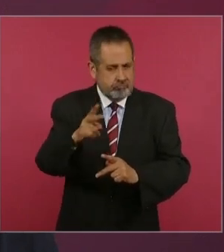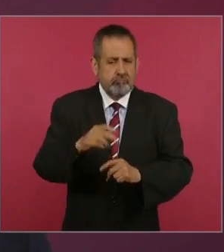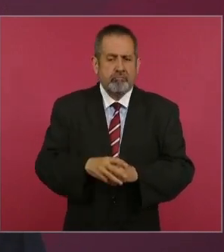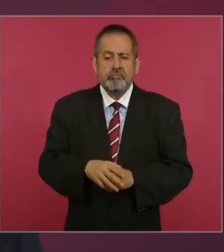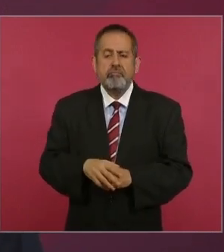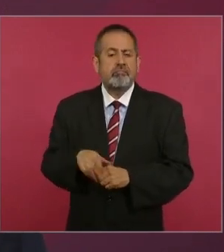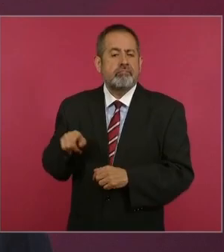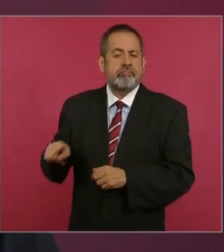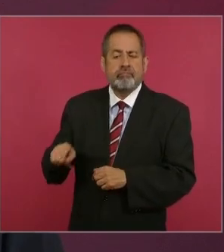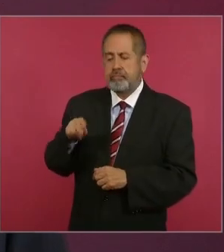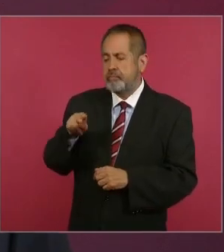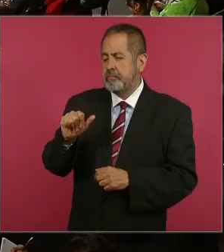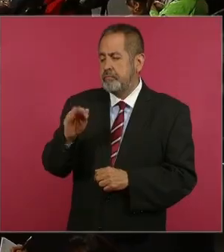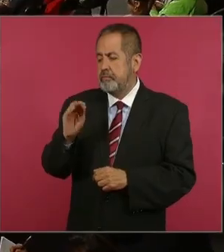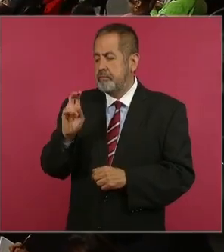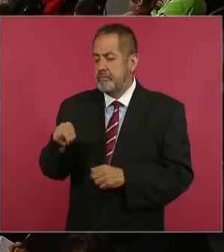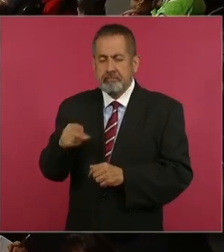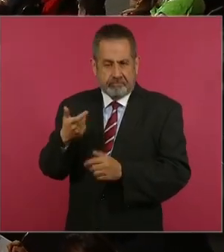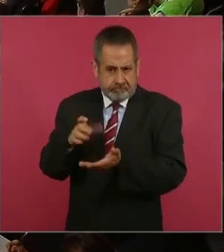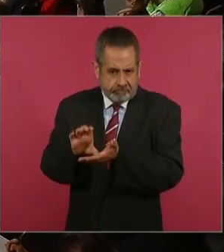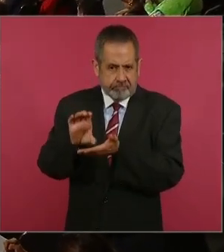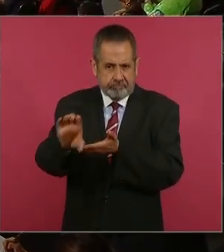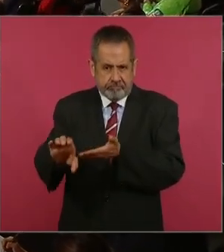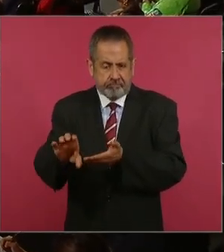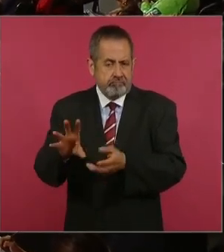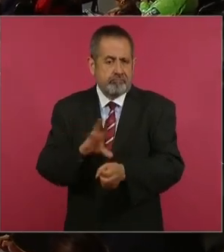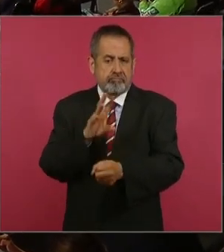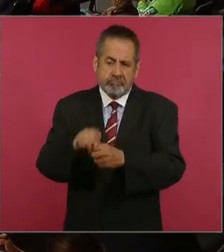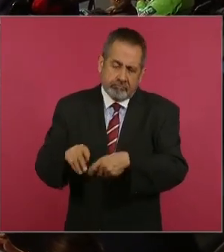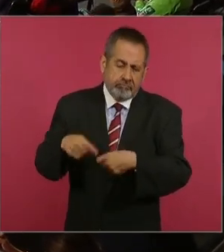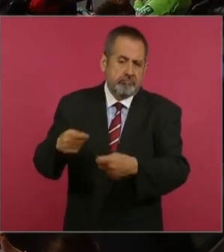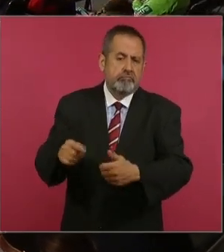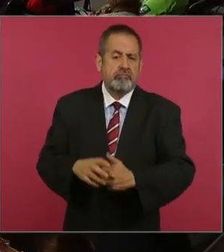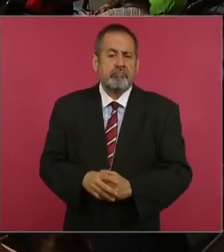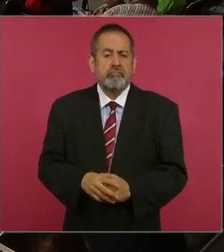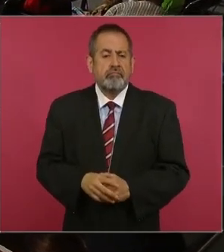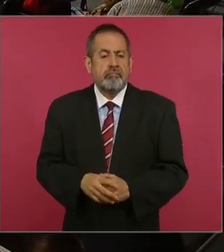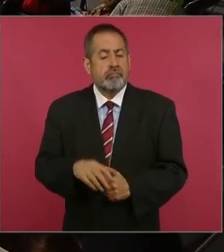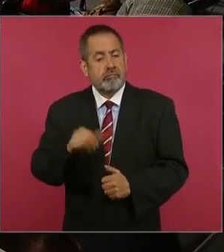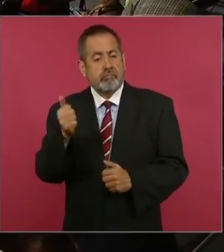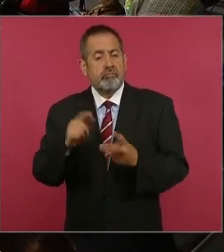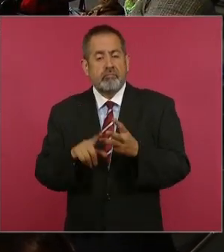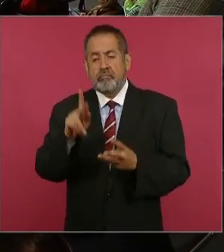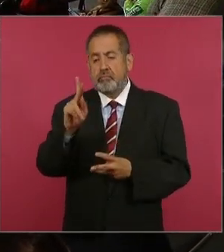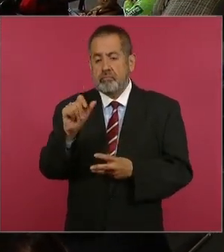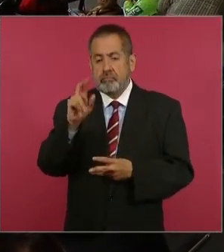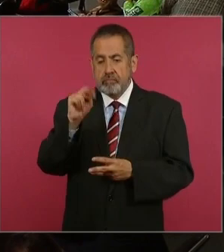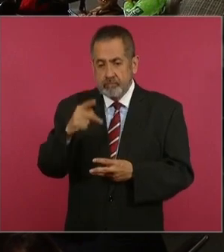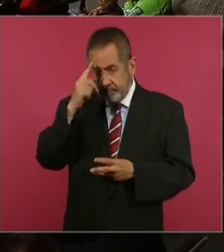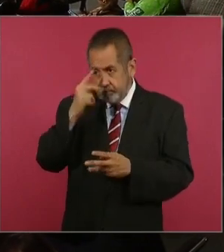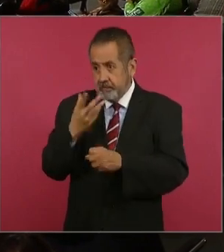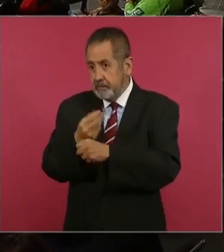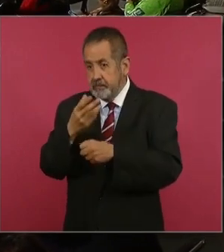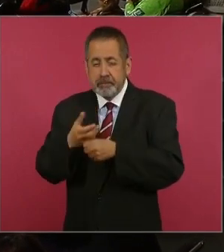financiera del bienestar plan de recuperación de infraestructura